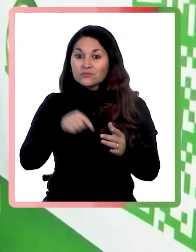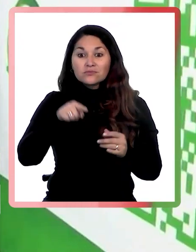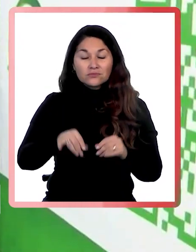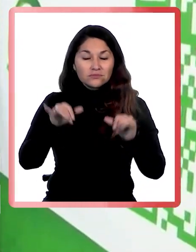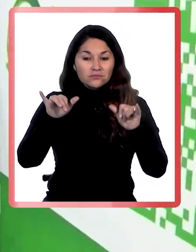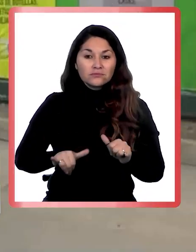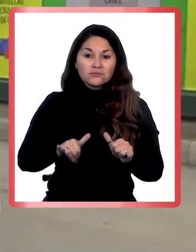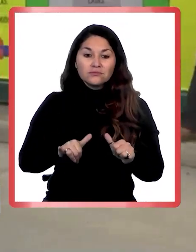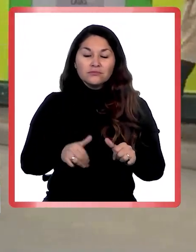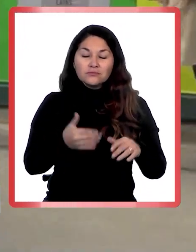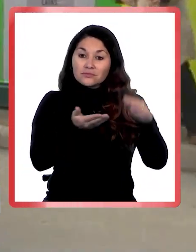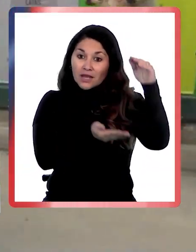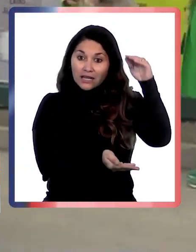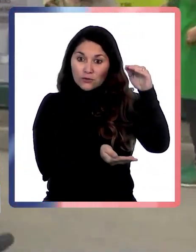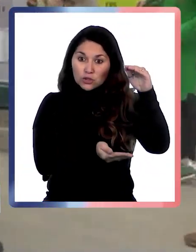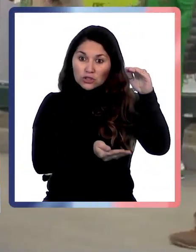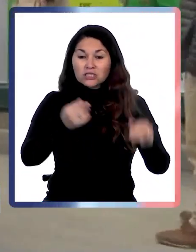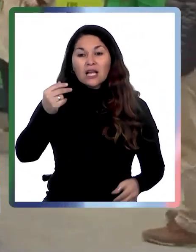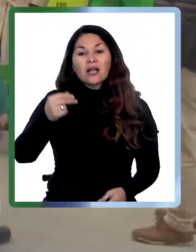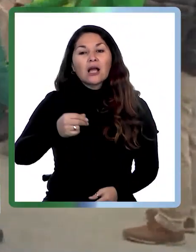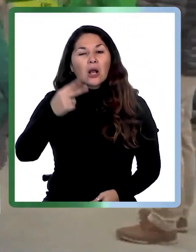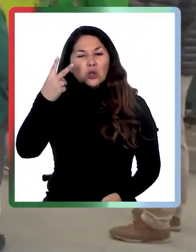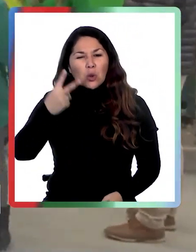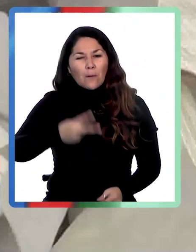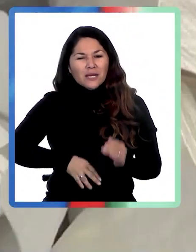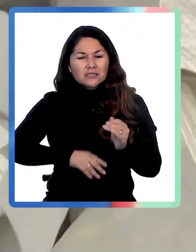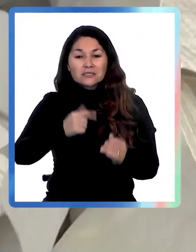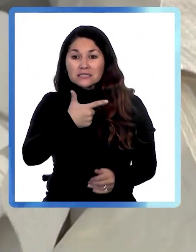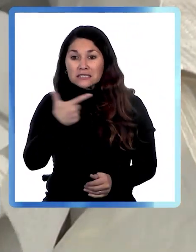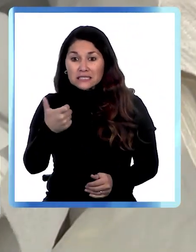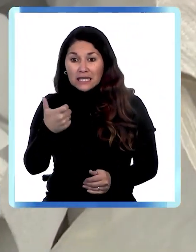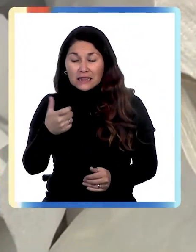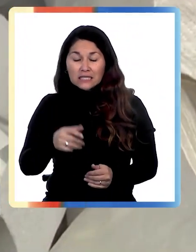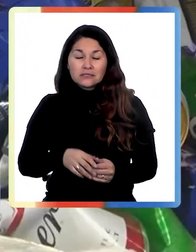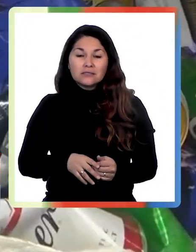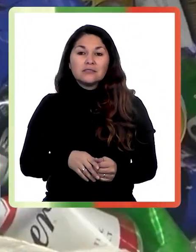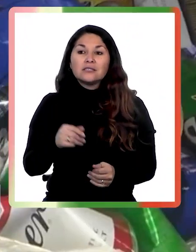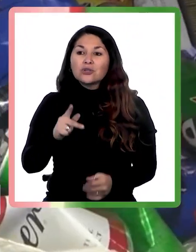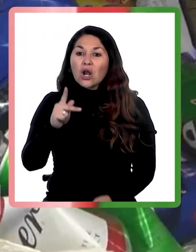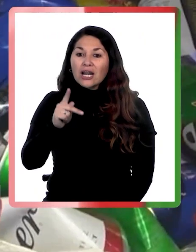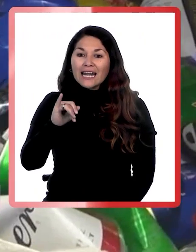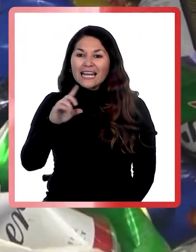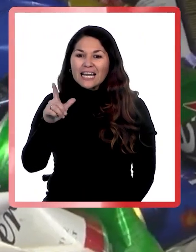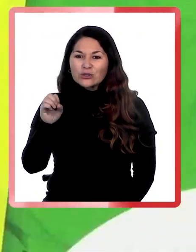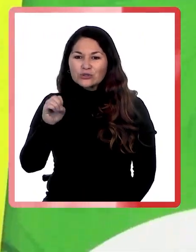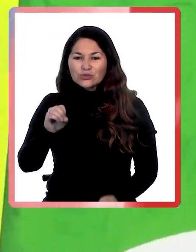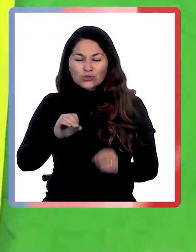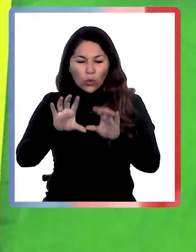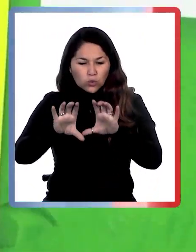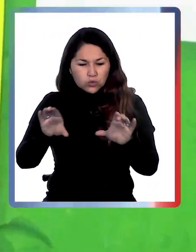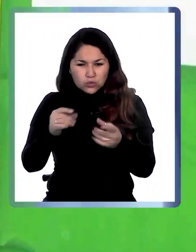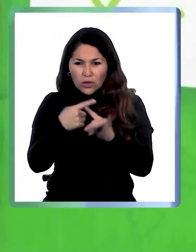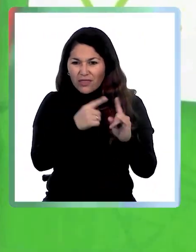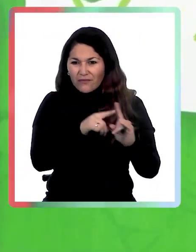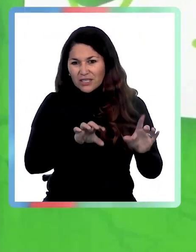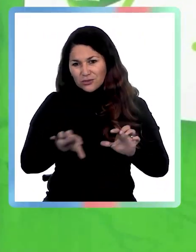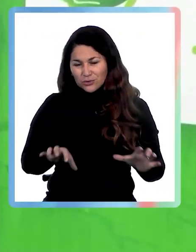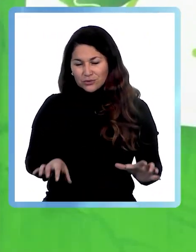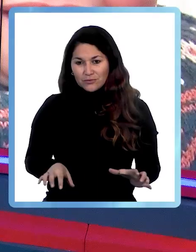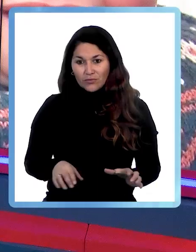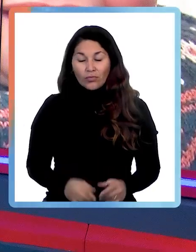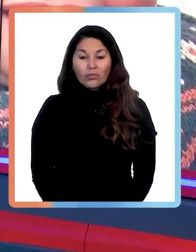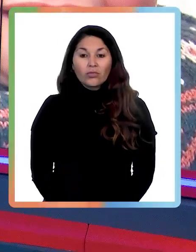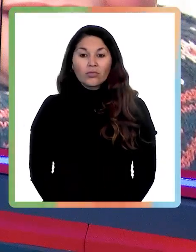comunidad ha depositado 2700 botellas 90 kg de latas y aluminios y 5 m cúbicos de plumavit